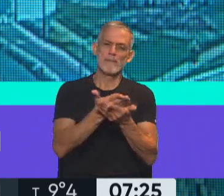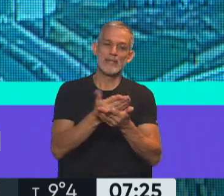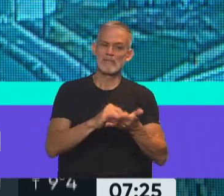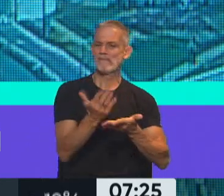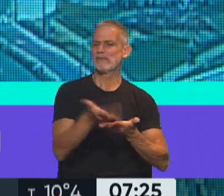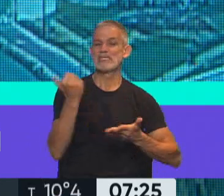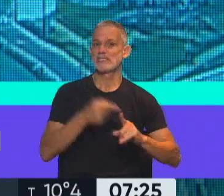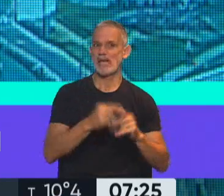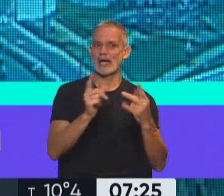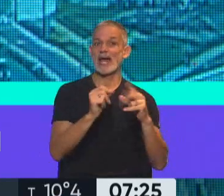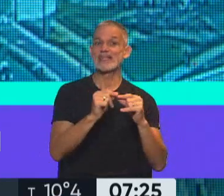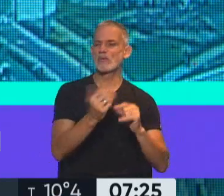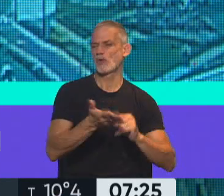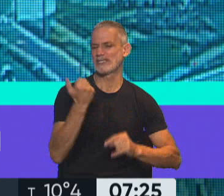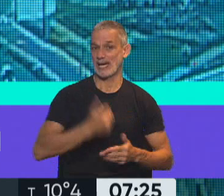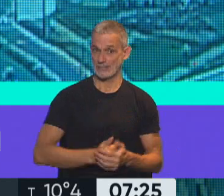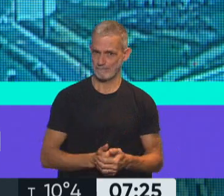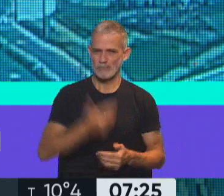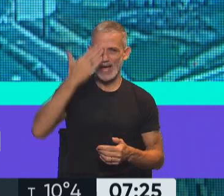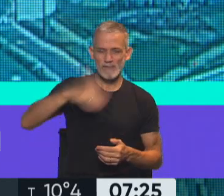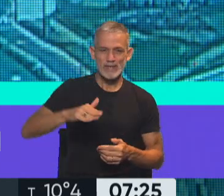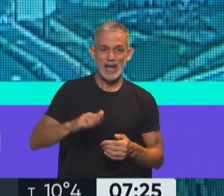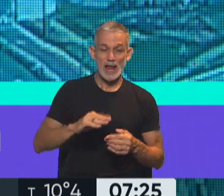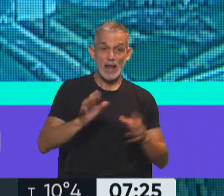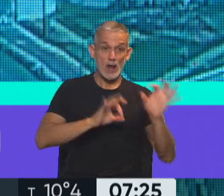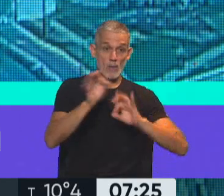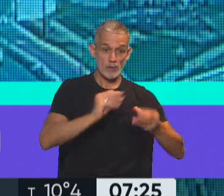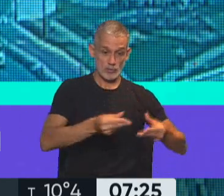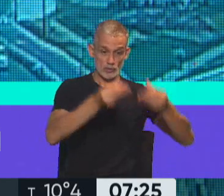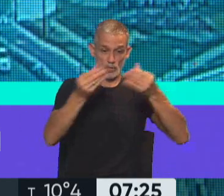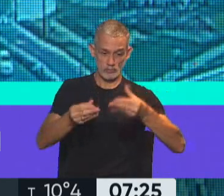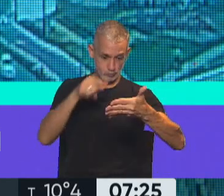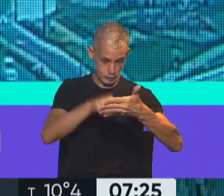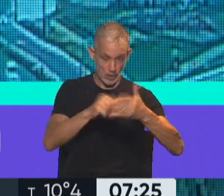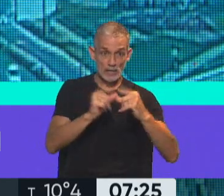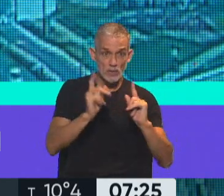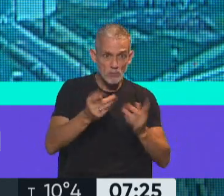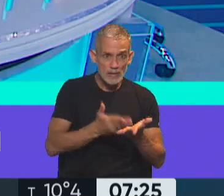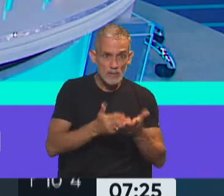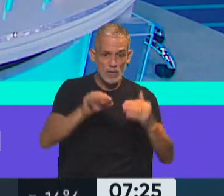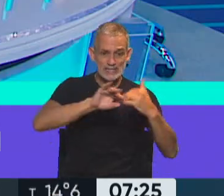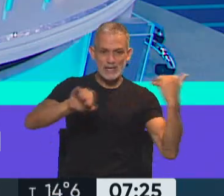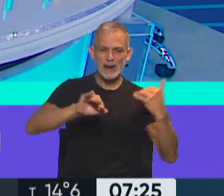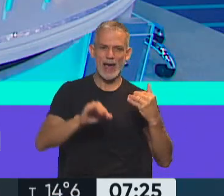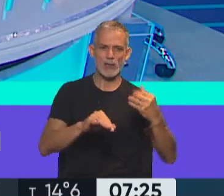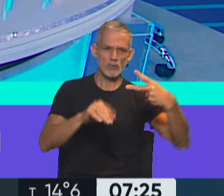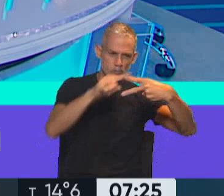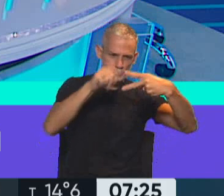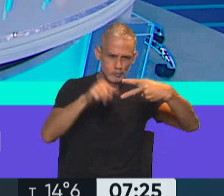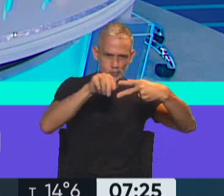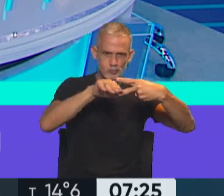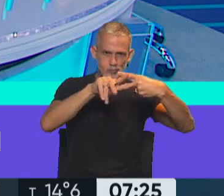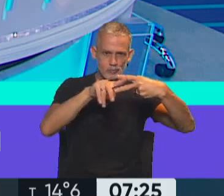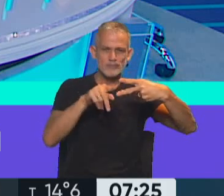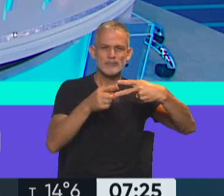se eliminara ese artículo lo cierto es que finalmente llegó el proyecto con los artículos separados el proyecto original